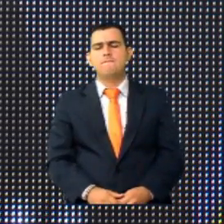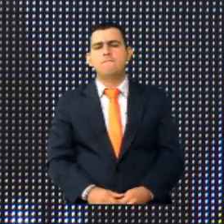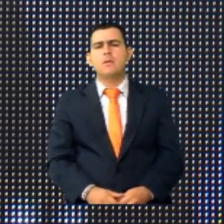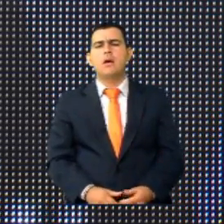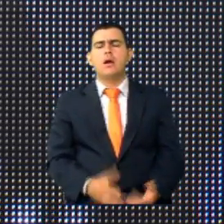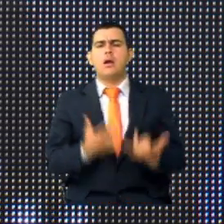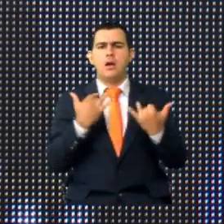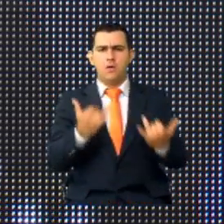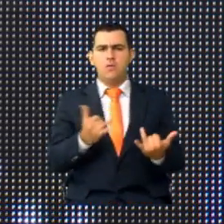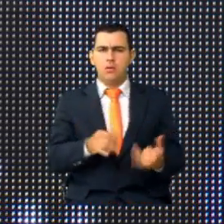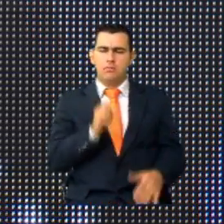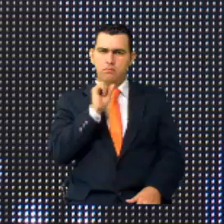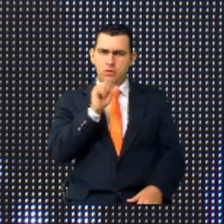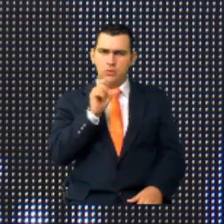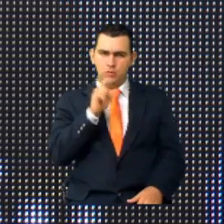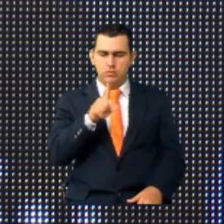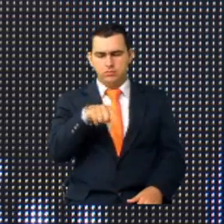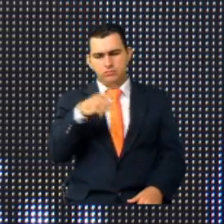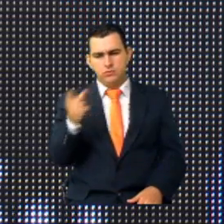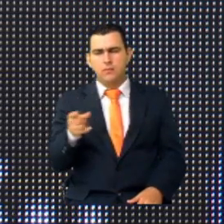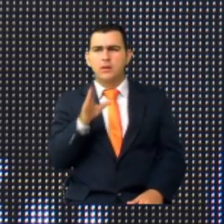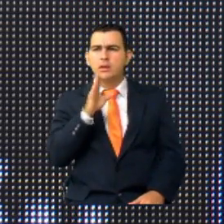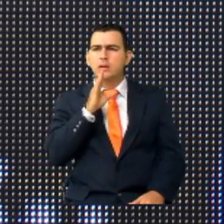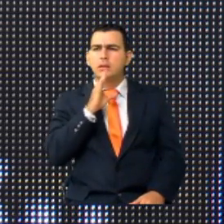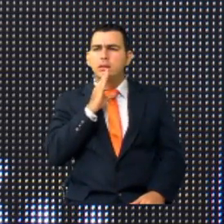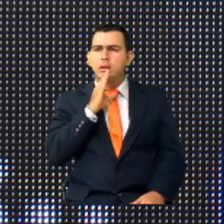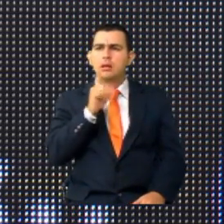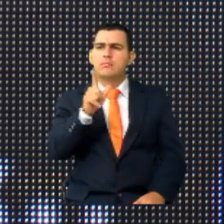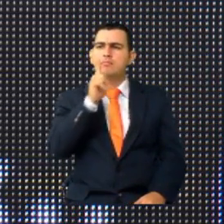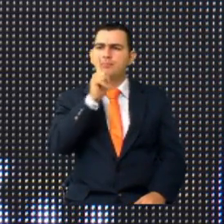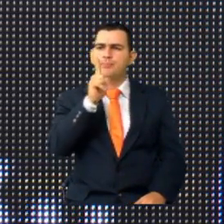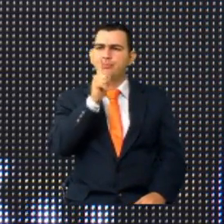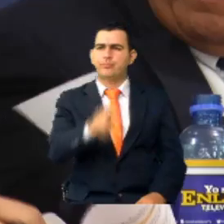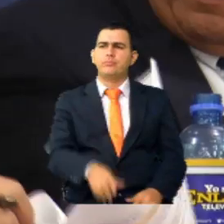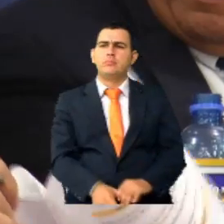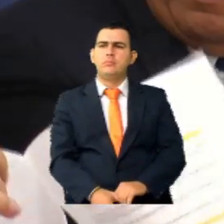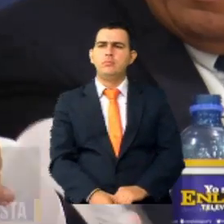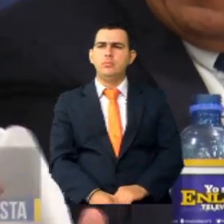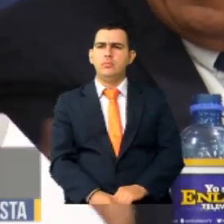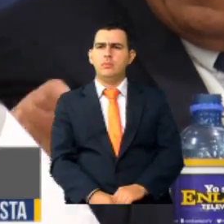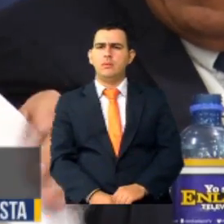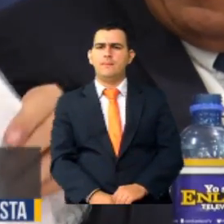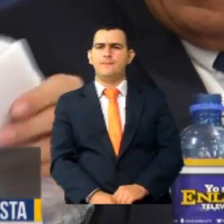periodista Luis Alberto Delgado, quien le formula la pregunta al candidato Jonathan Vázquez.